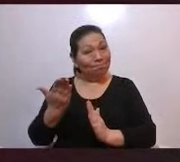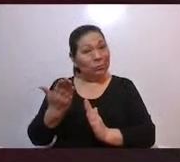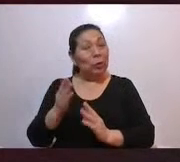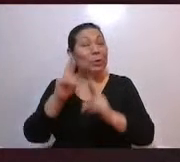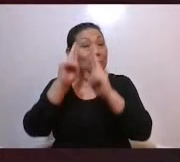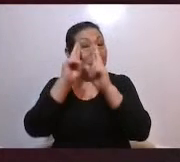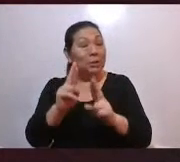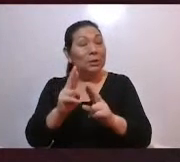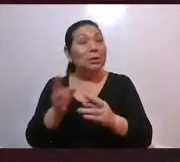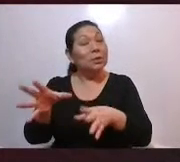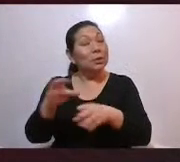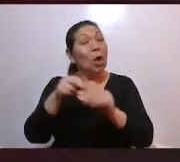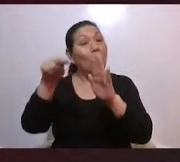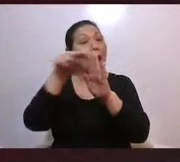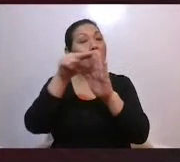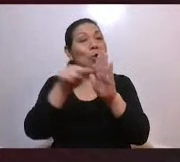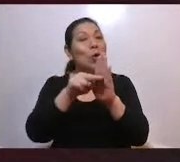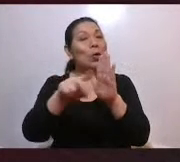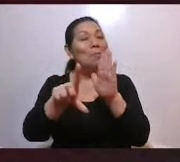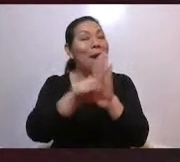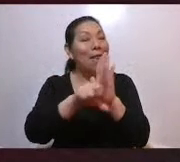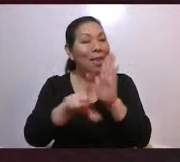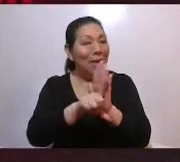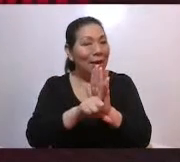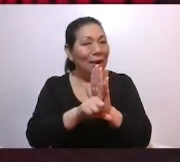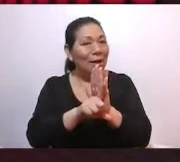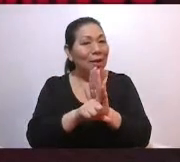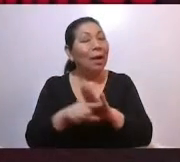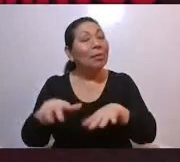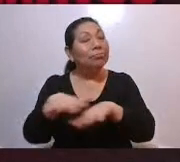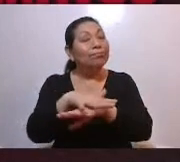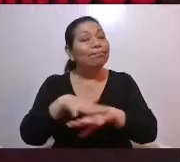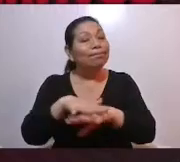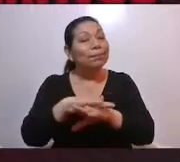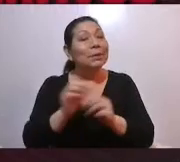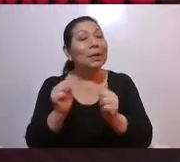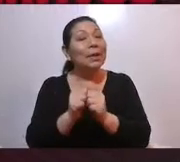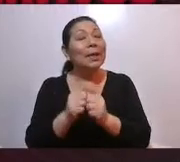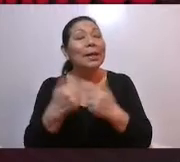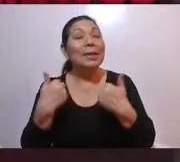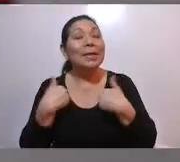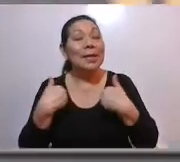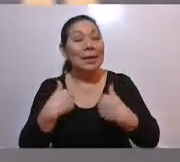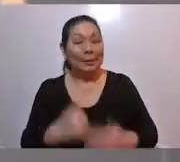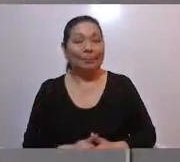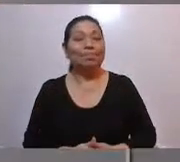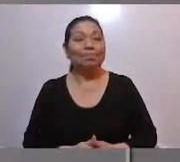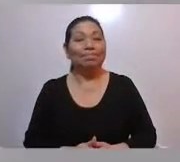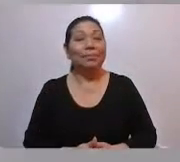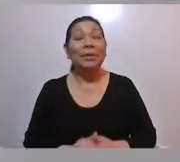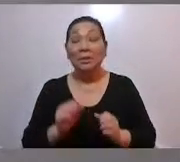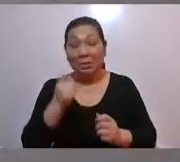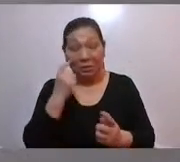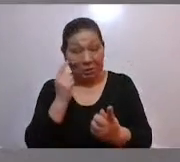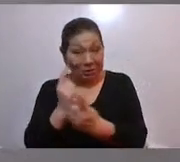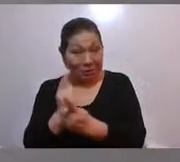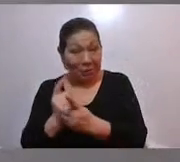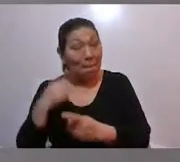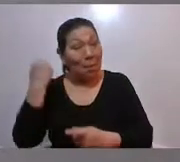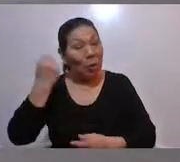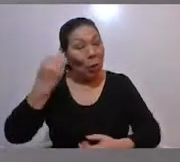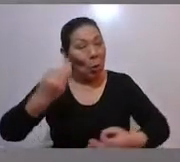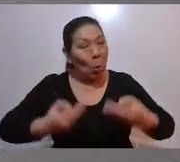alguna autoridad o funcionario acate las normas legales o ejecute los actos administrativos que le corresponden.